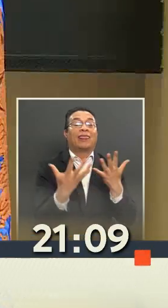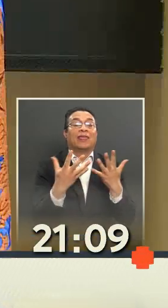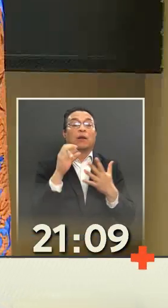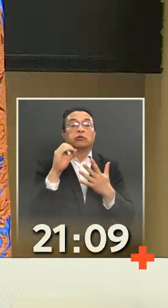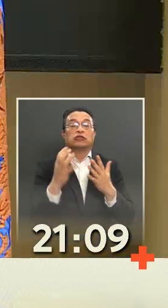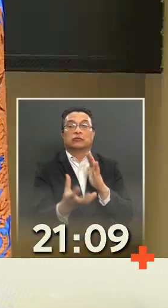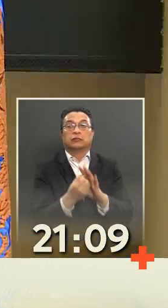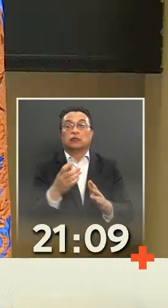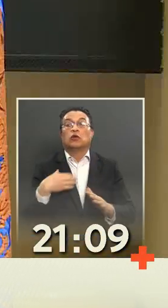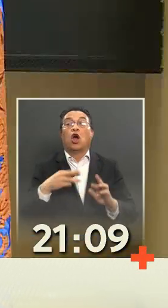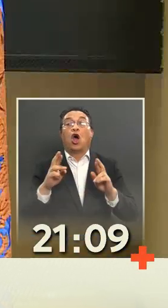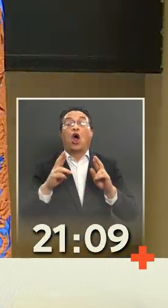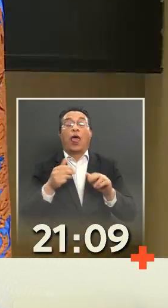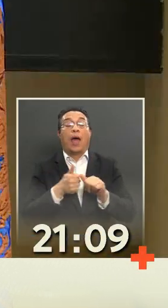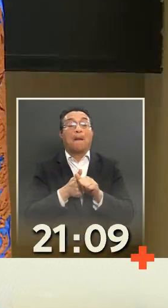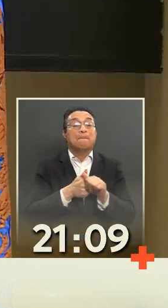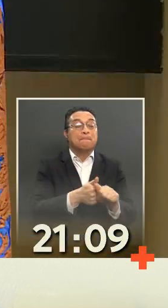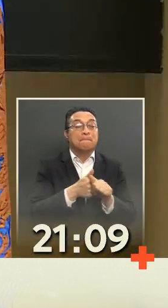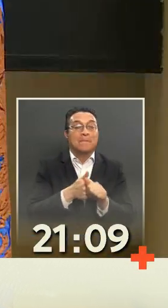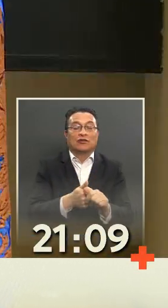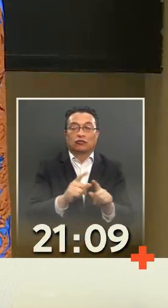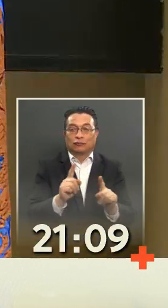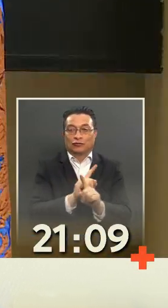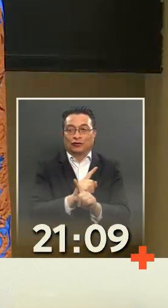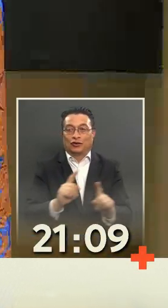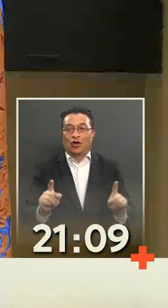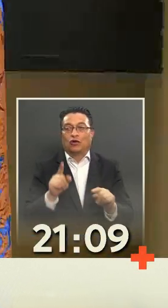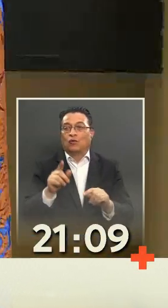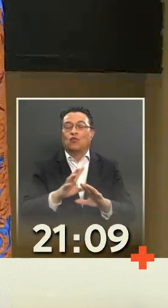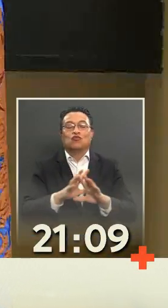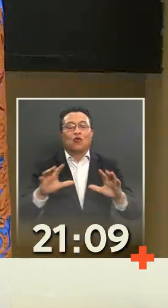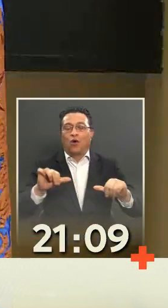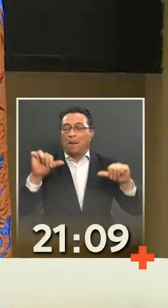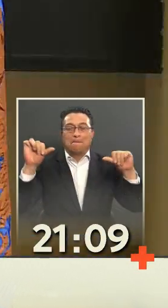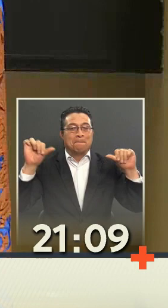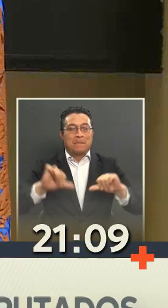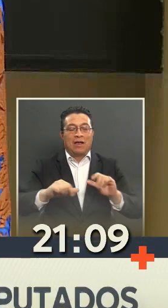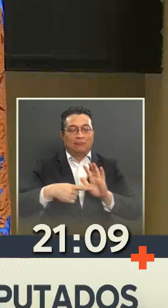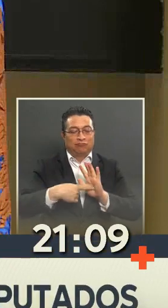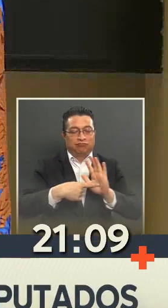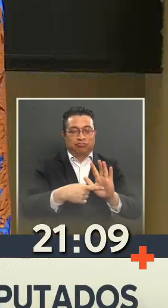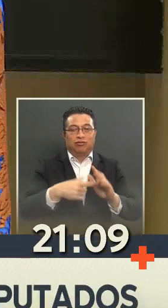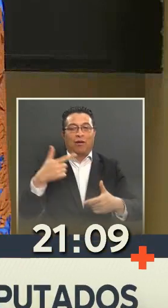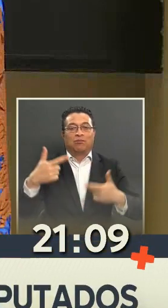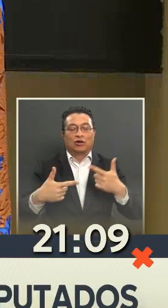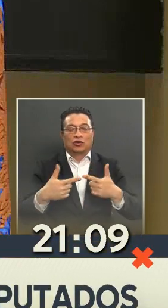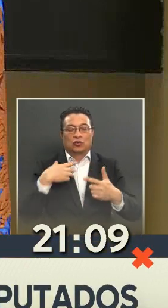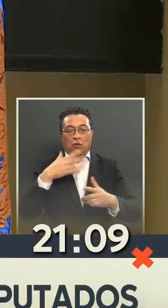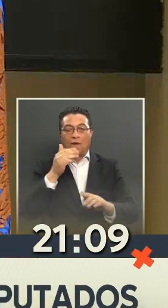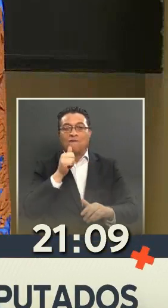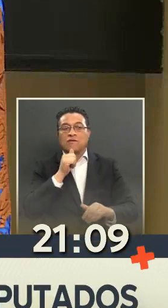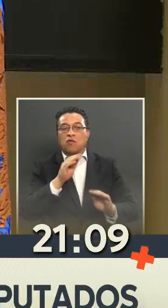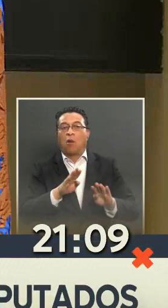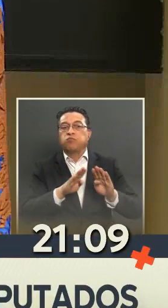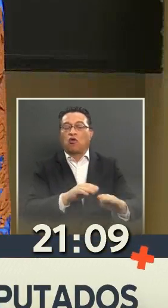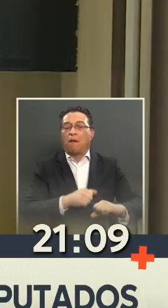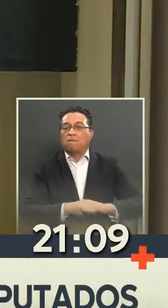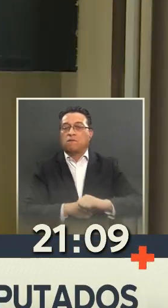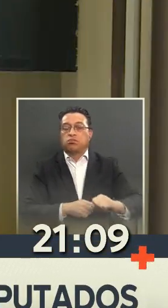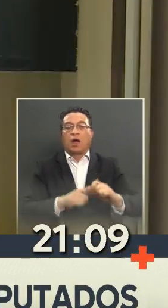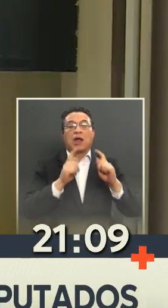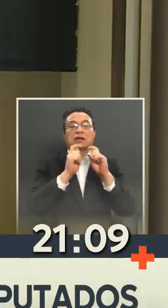existan presiones en esta oportunidad. Sería una muy mala señal de la política que existan faltas de apoyo durante las